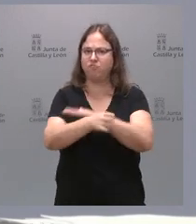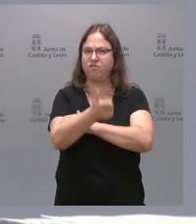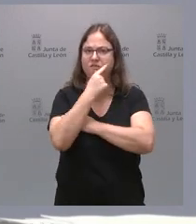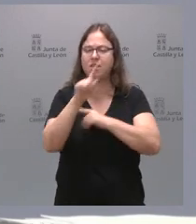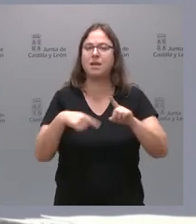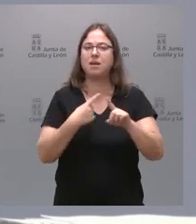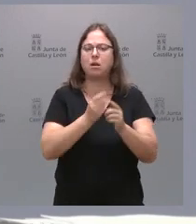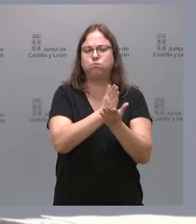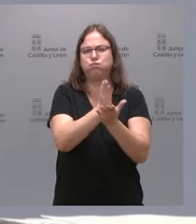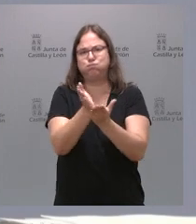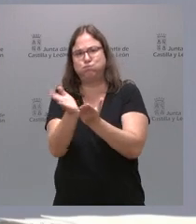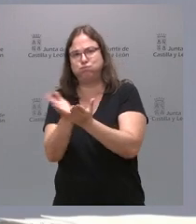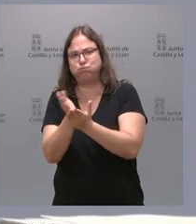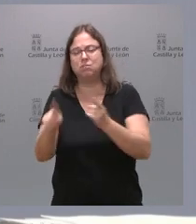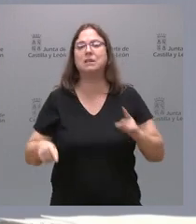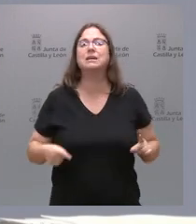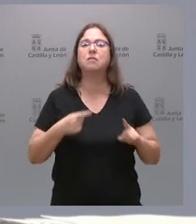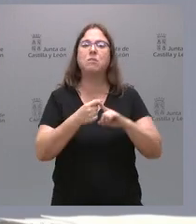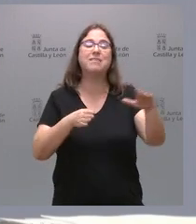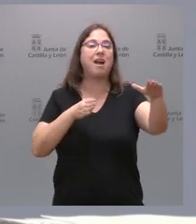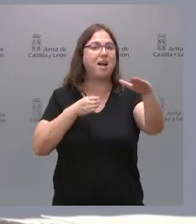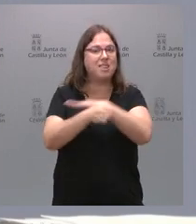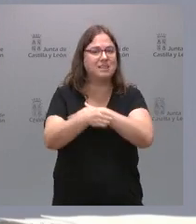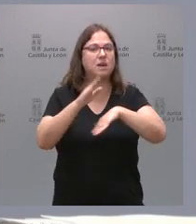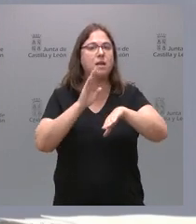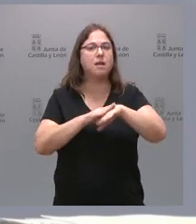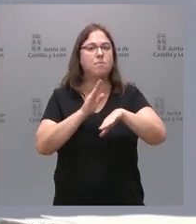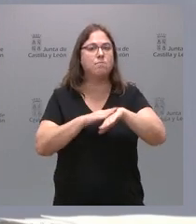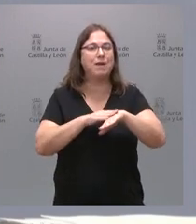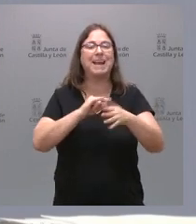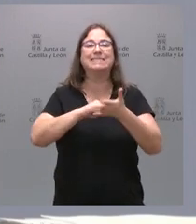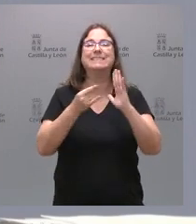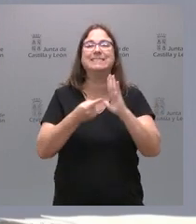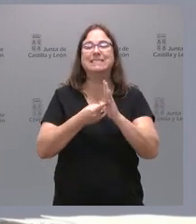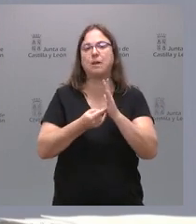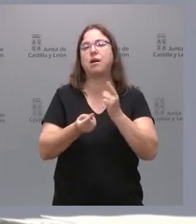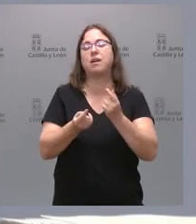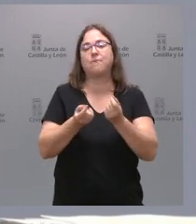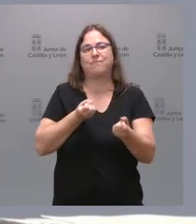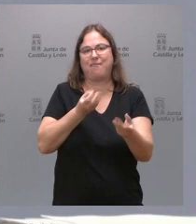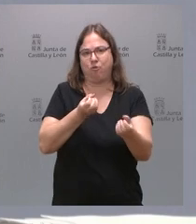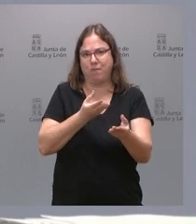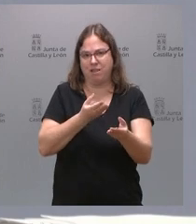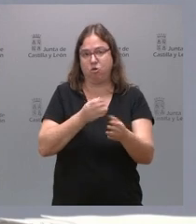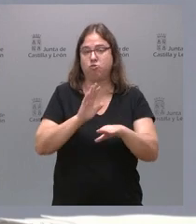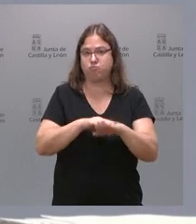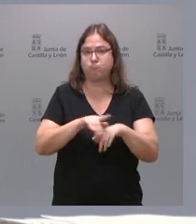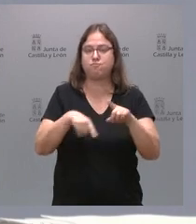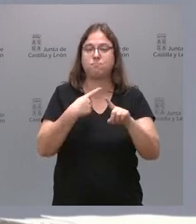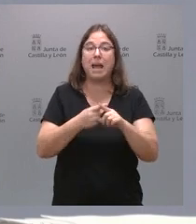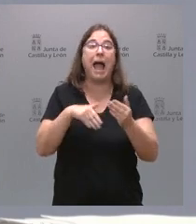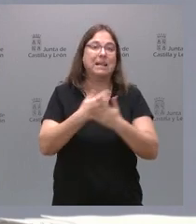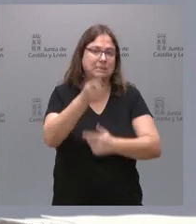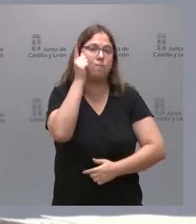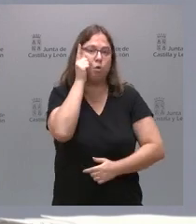sea multicanal y por tanto que pueda ser accesible a través de los sistemas informáticos en Red actualmente disponibles incluso a través del teléfono